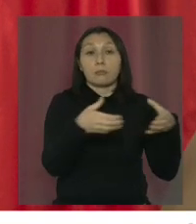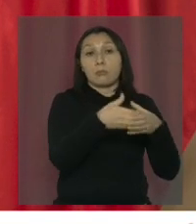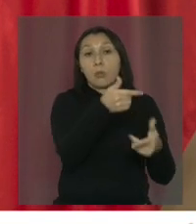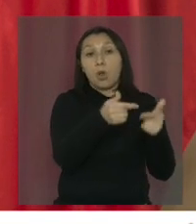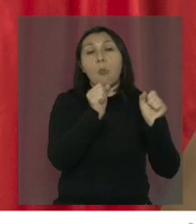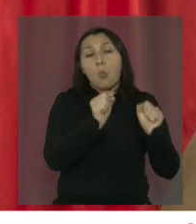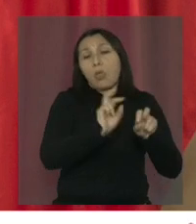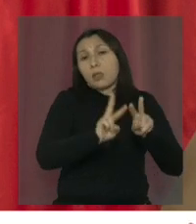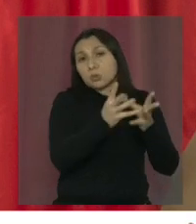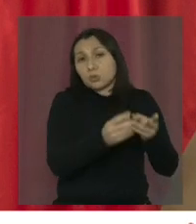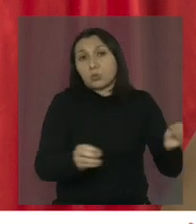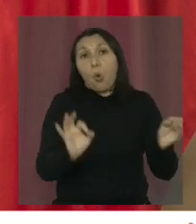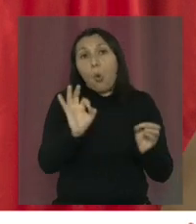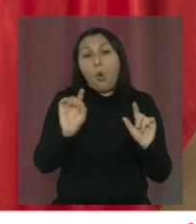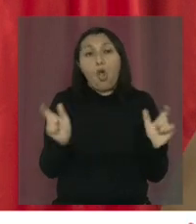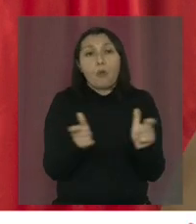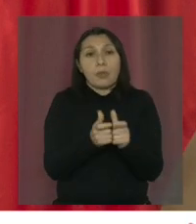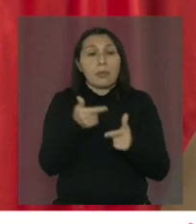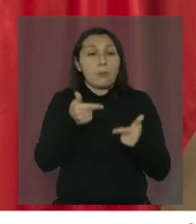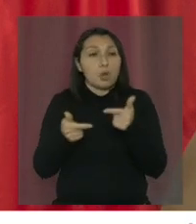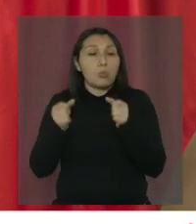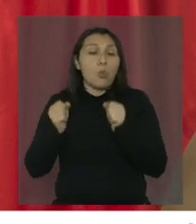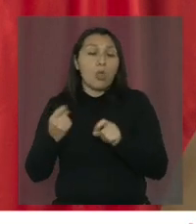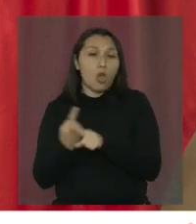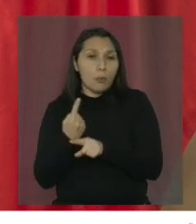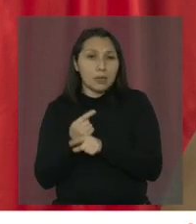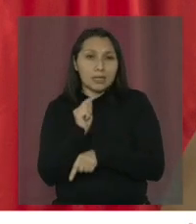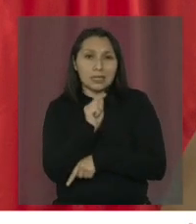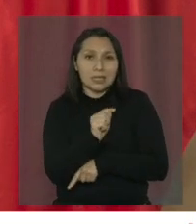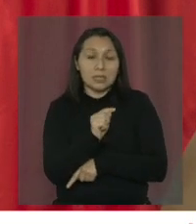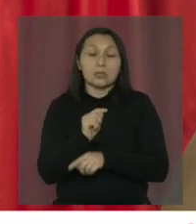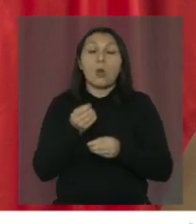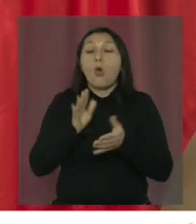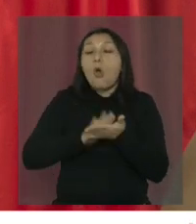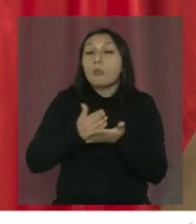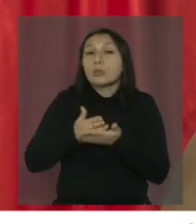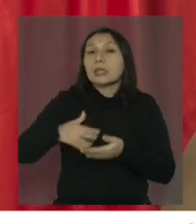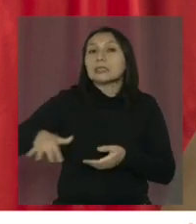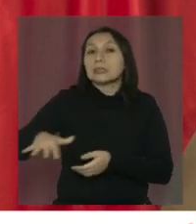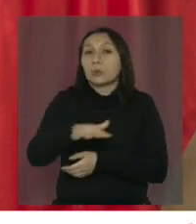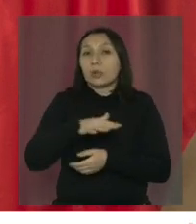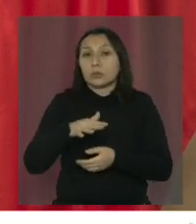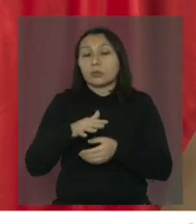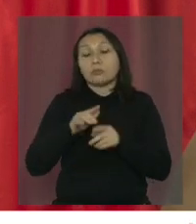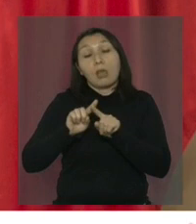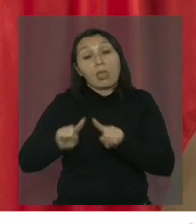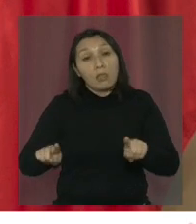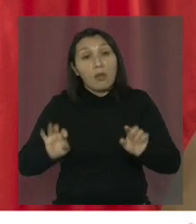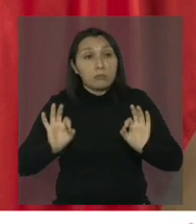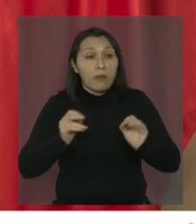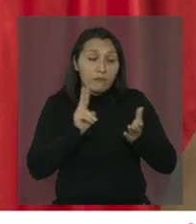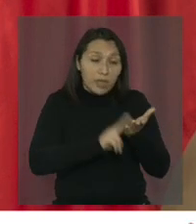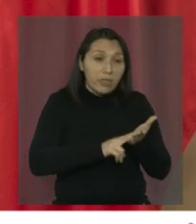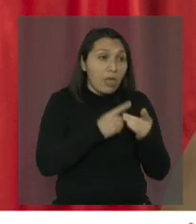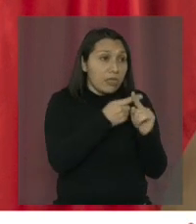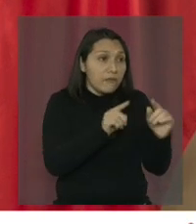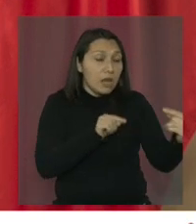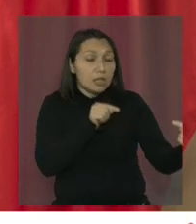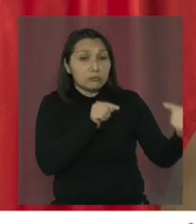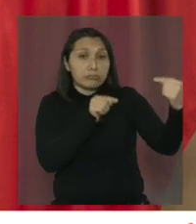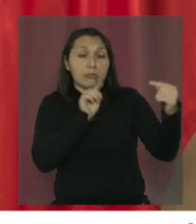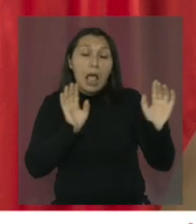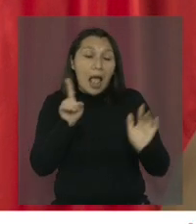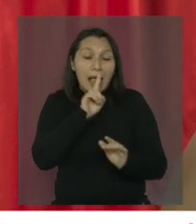podrán resolver o que en los comités políticos podamos discutir políticamente dado la coyuntura que hace que hayan diferencias legítimas y es parte de la democracia